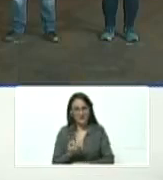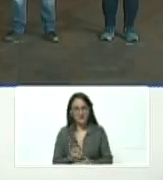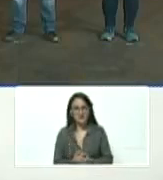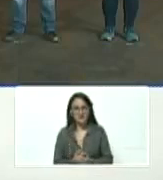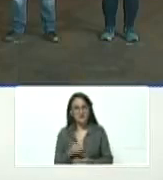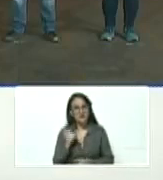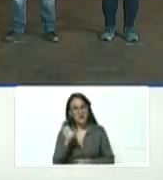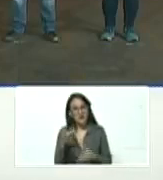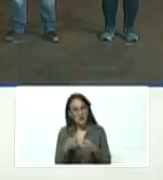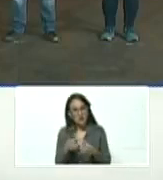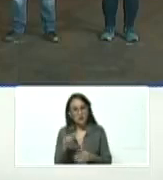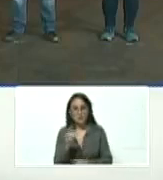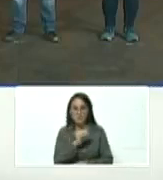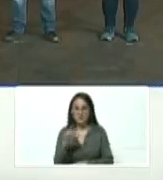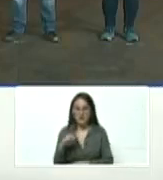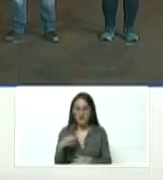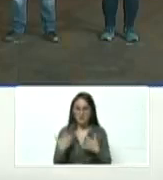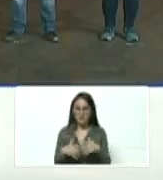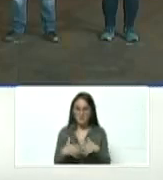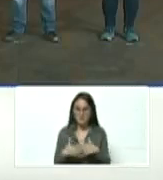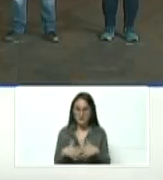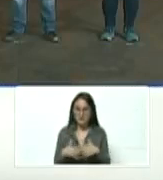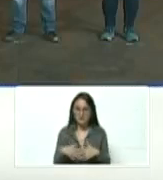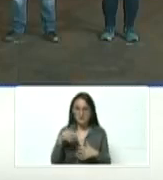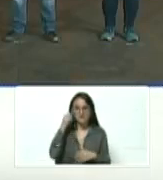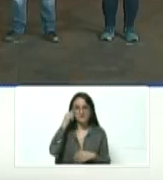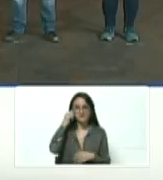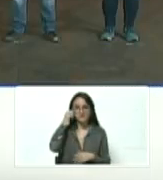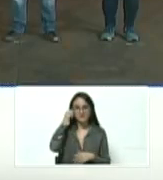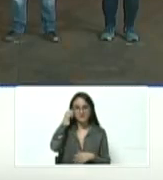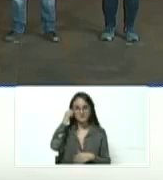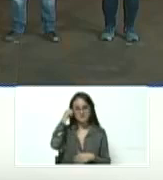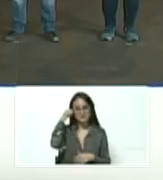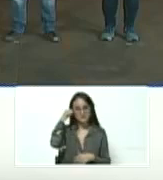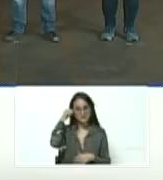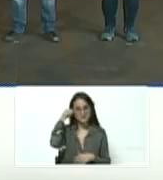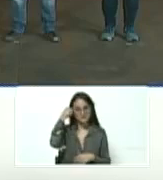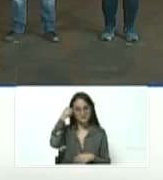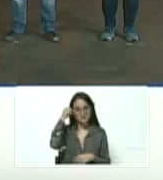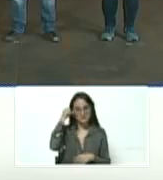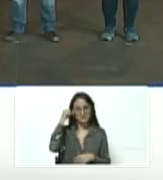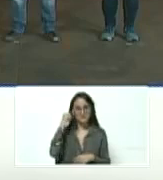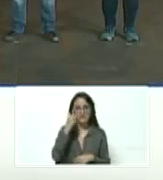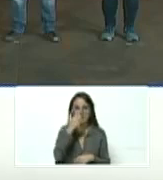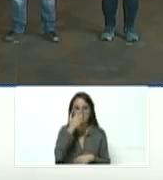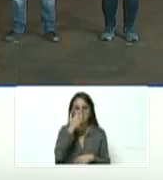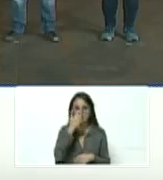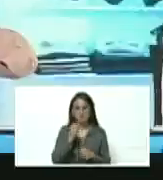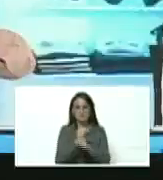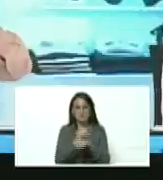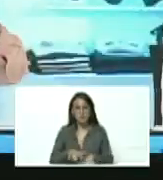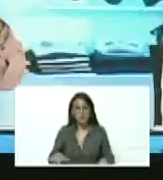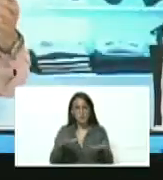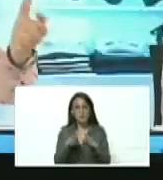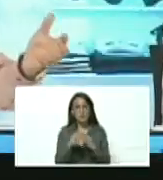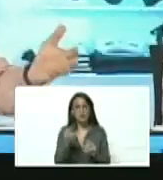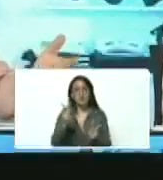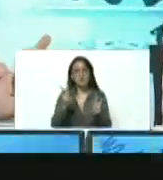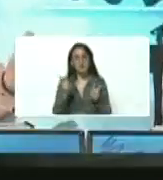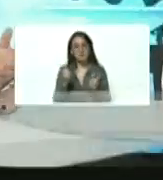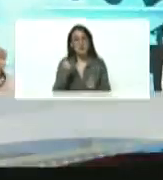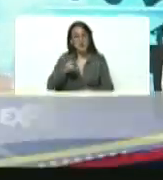el sector privado, empresarial y la oferta que hay que hacerle de producto para abastecer todo lo que necesita